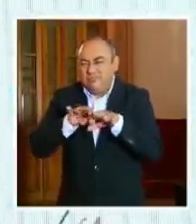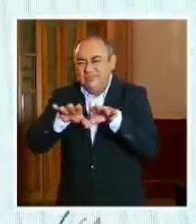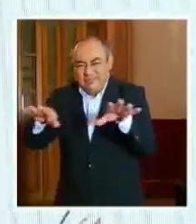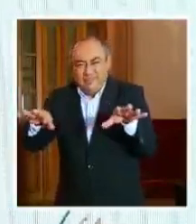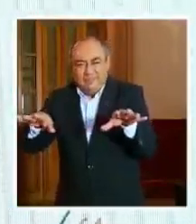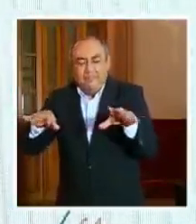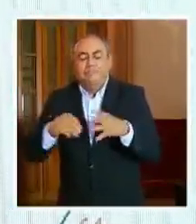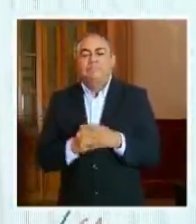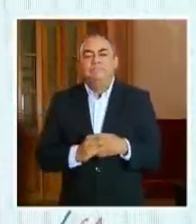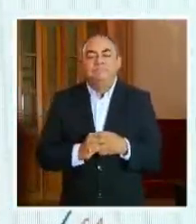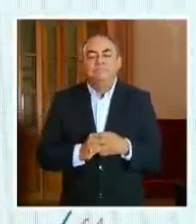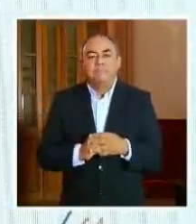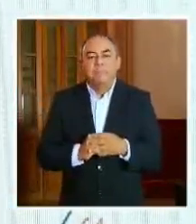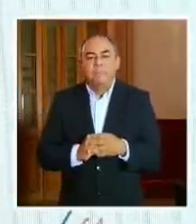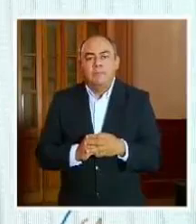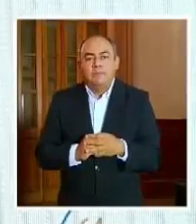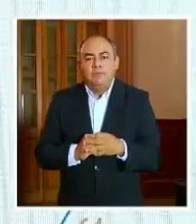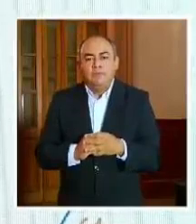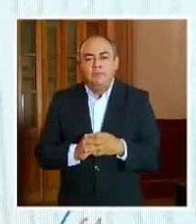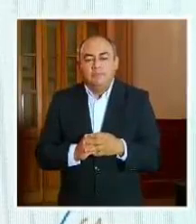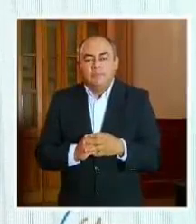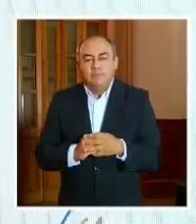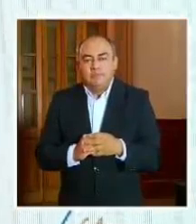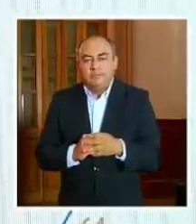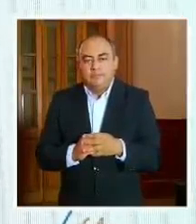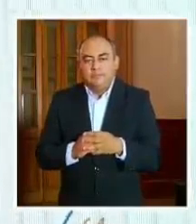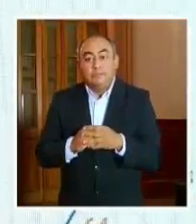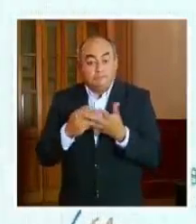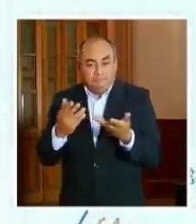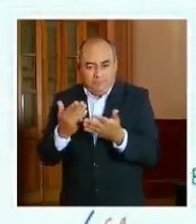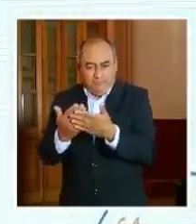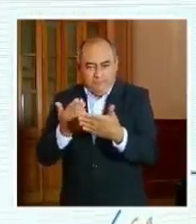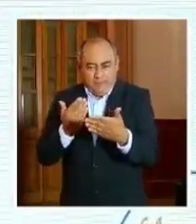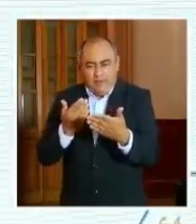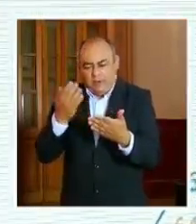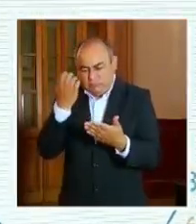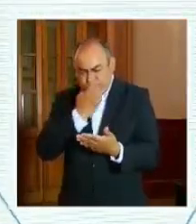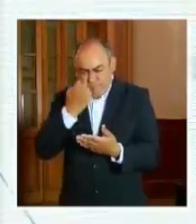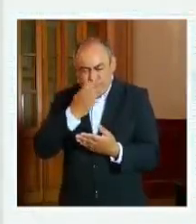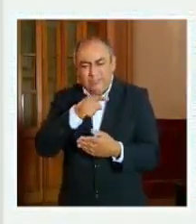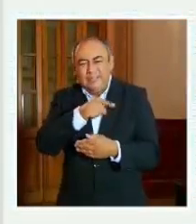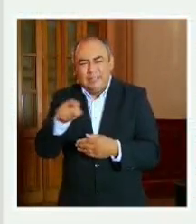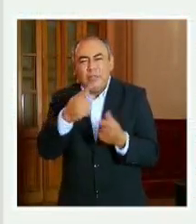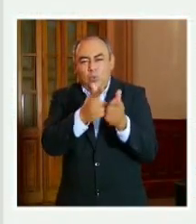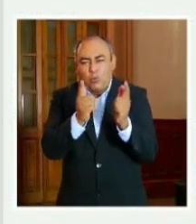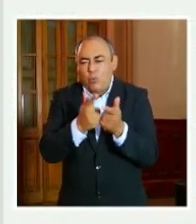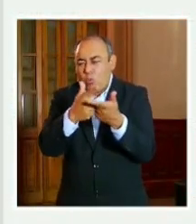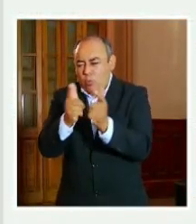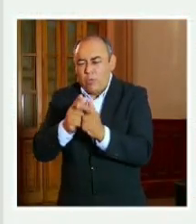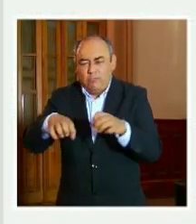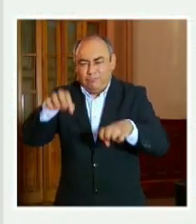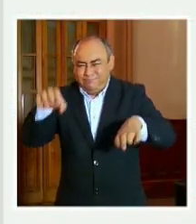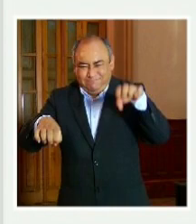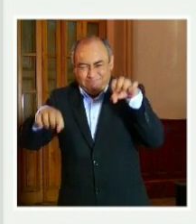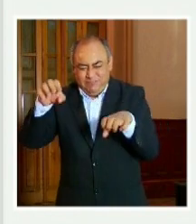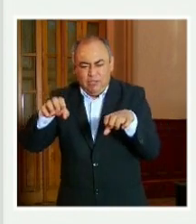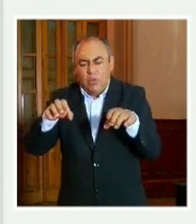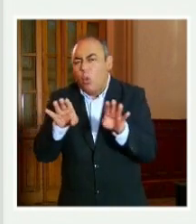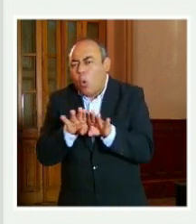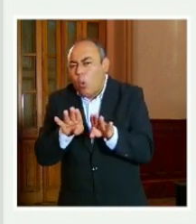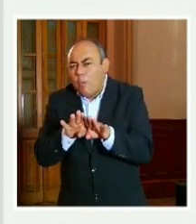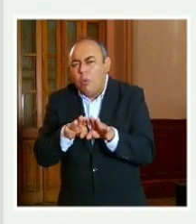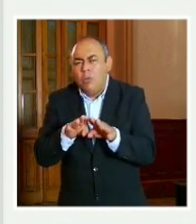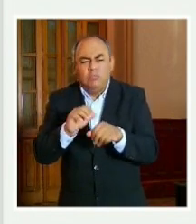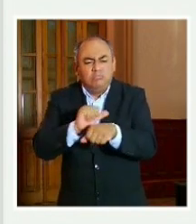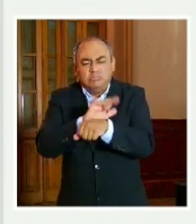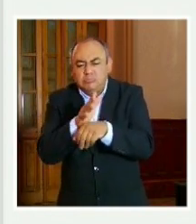SARS-CoV-2. En el análisis de los grupos de edades, más o menos el comportamiento es